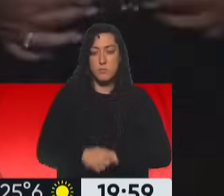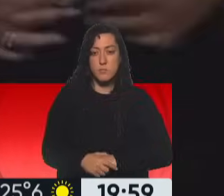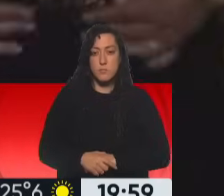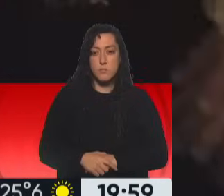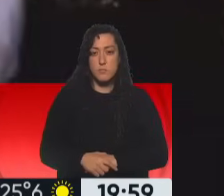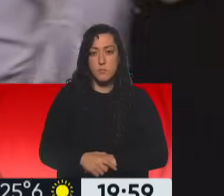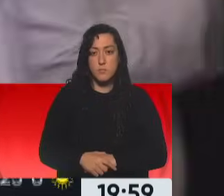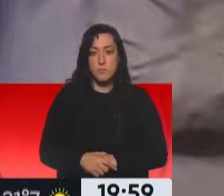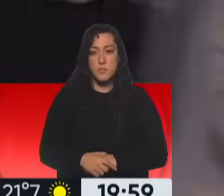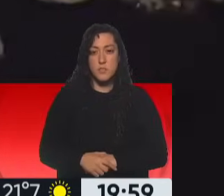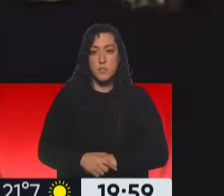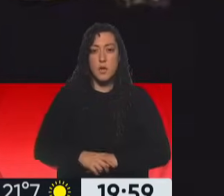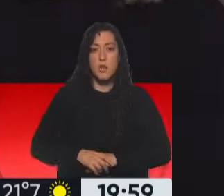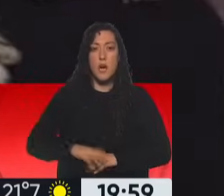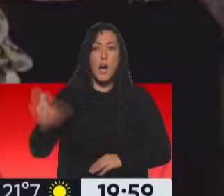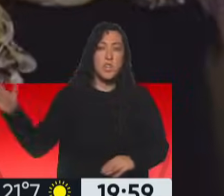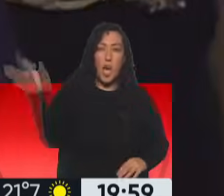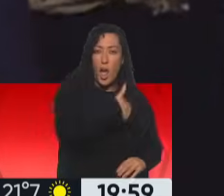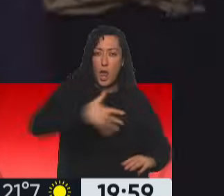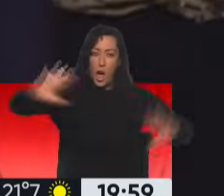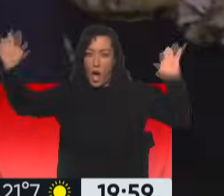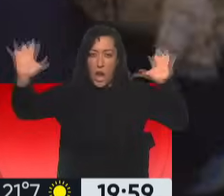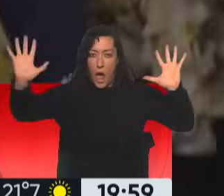Lo escuchamos. ¡Hola a todos!